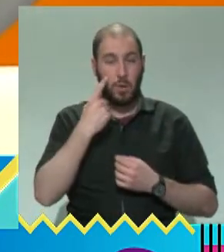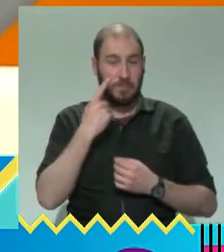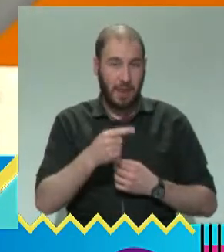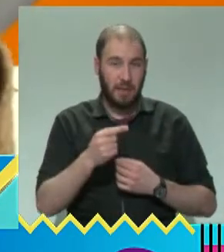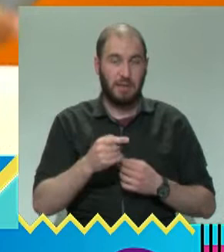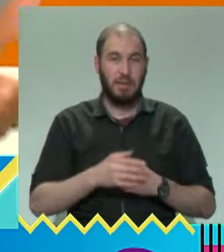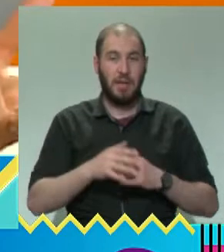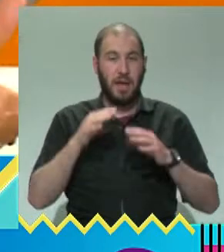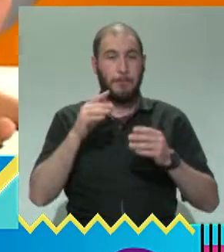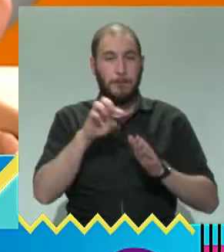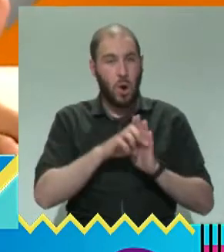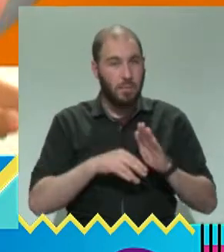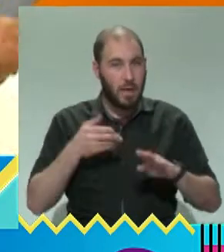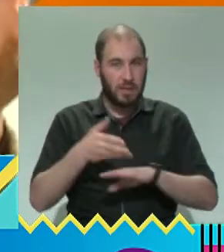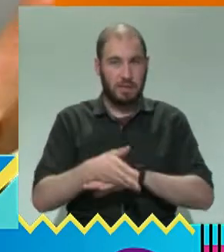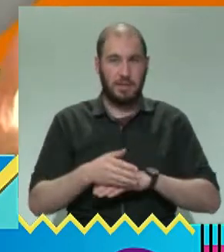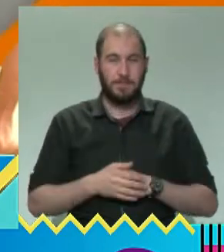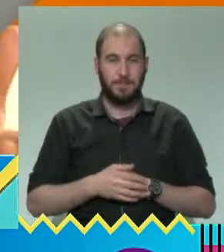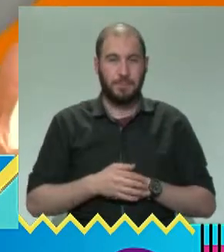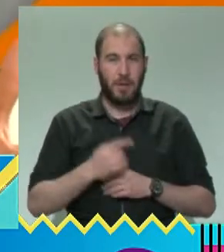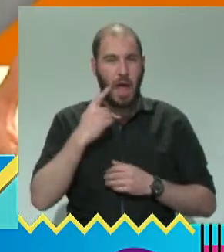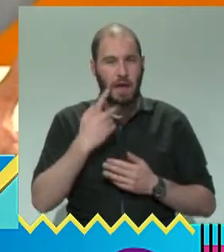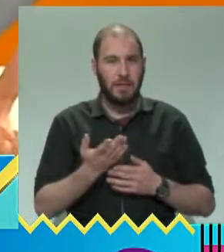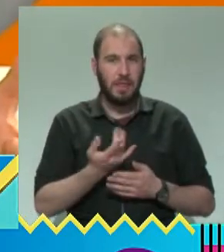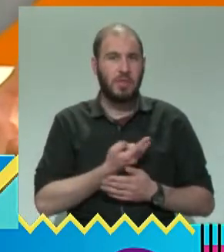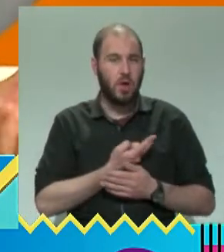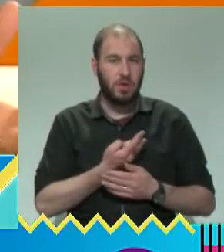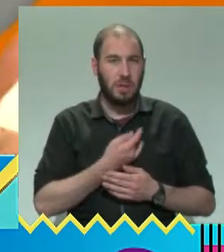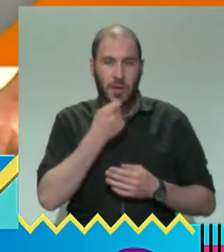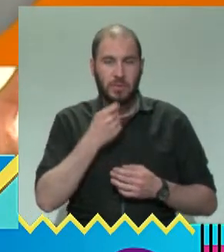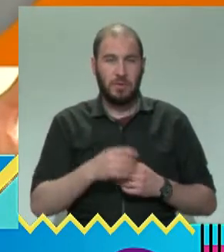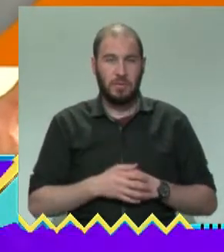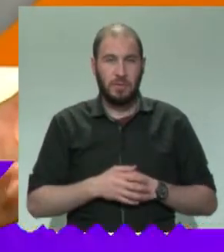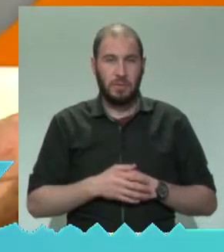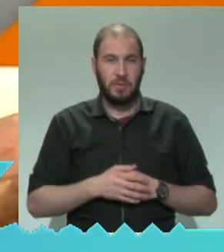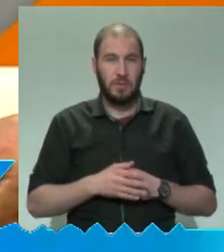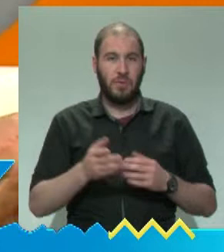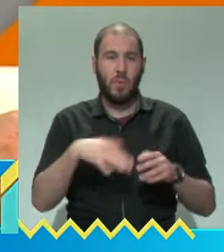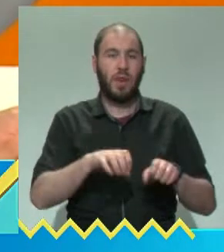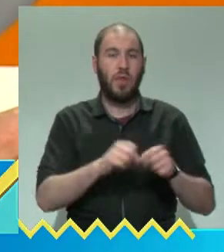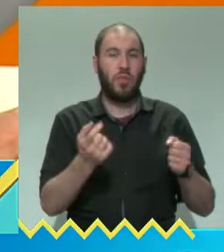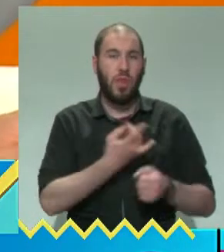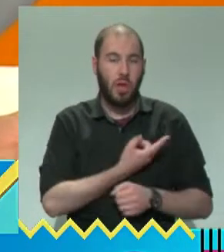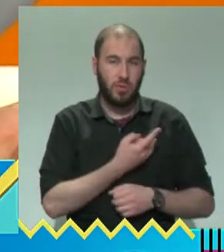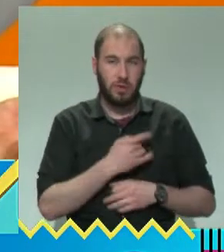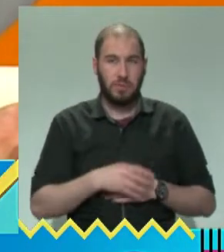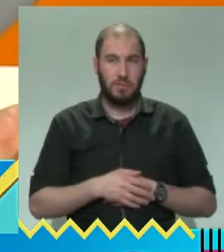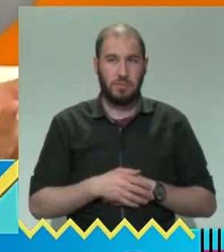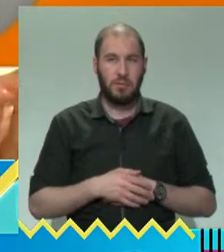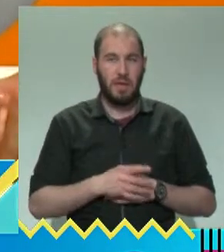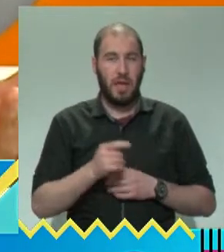cuando entre a la aplicación diga, bueno, a ver, ¿dónde tengo rota la canopia? ¿No? La canopia